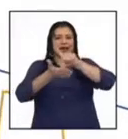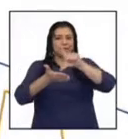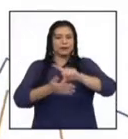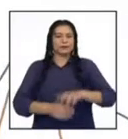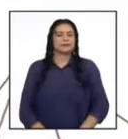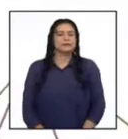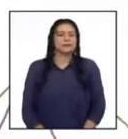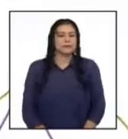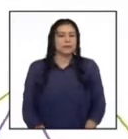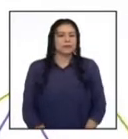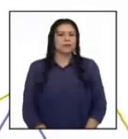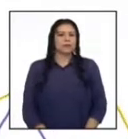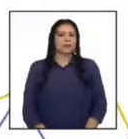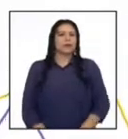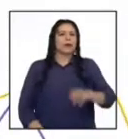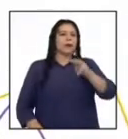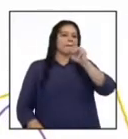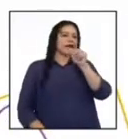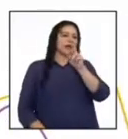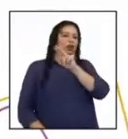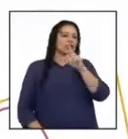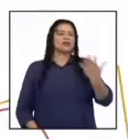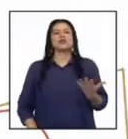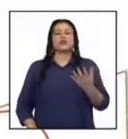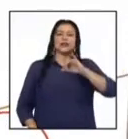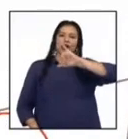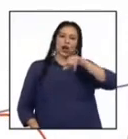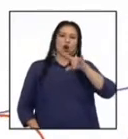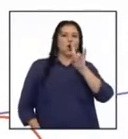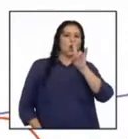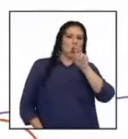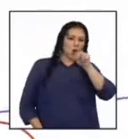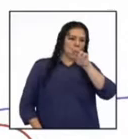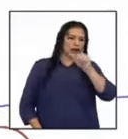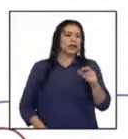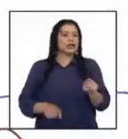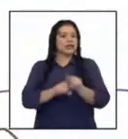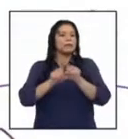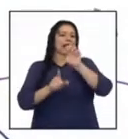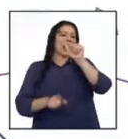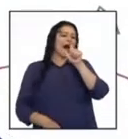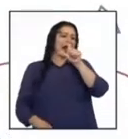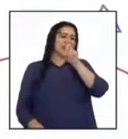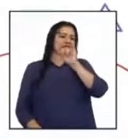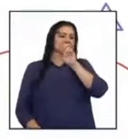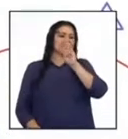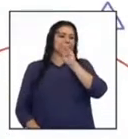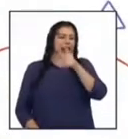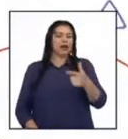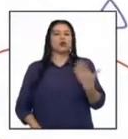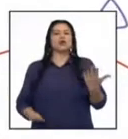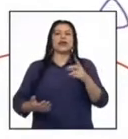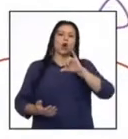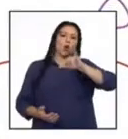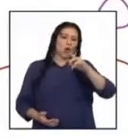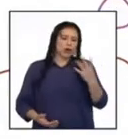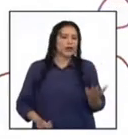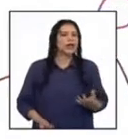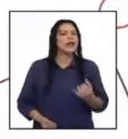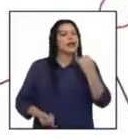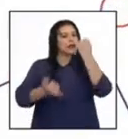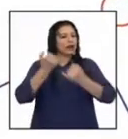Lima. María Eleonora Silva y Alicia Blanco Montesinos, ambas diputadas por el departamento de Junín.